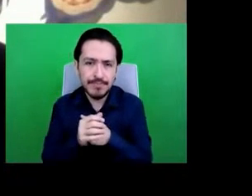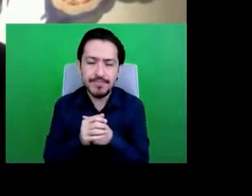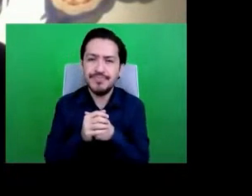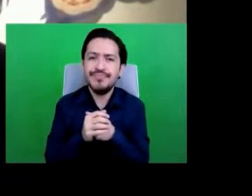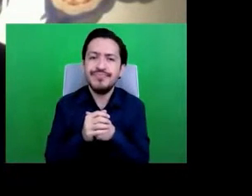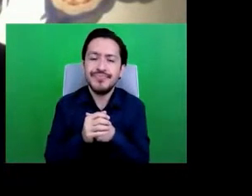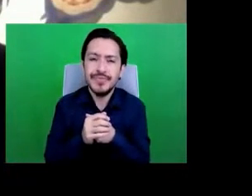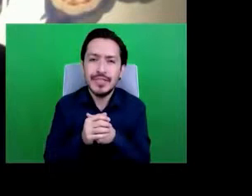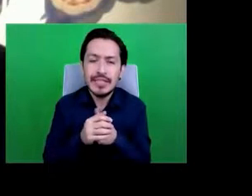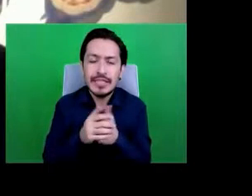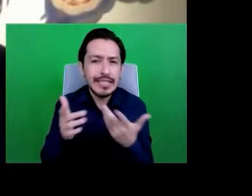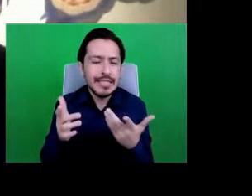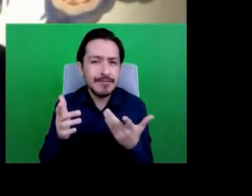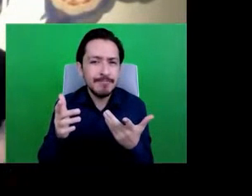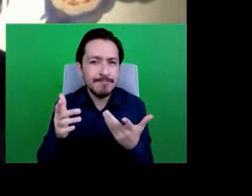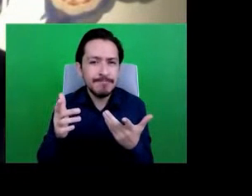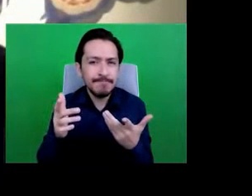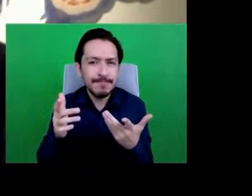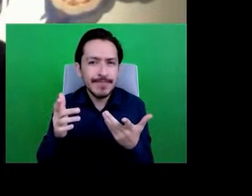Y